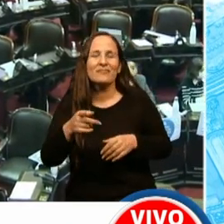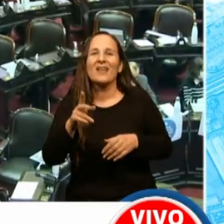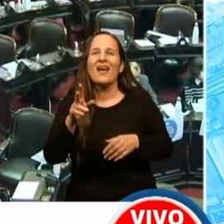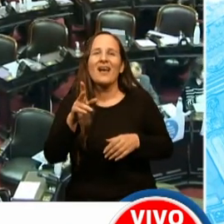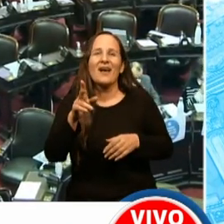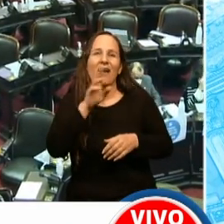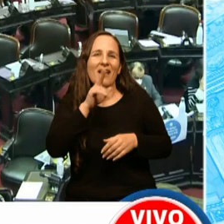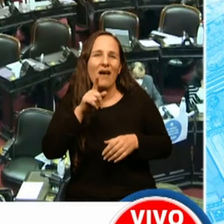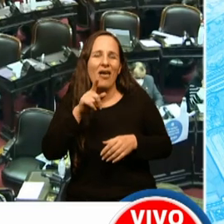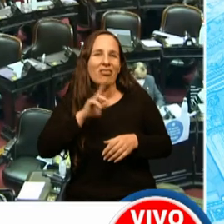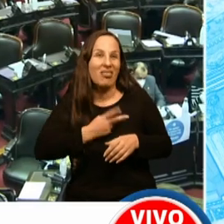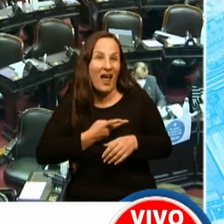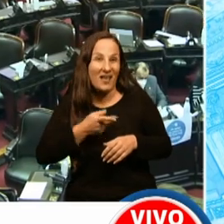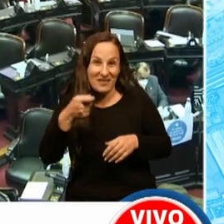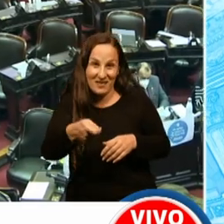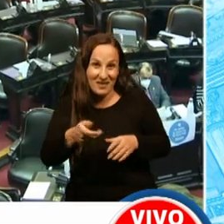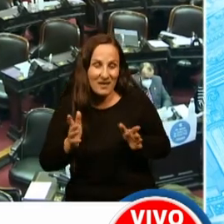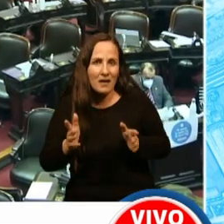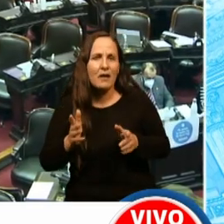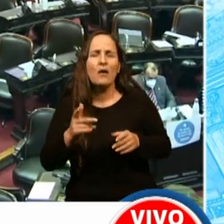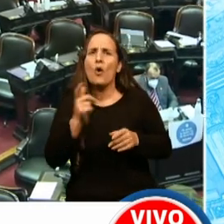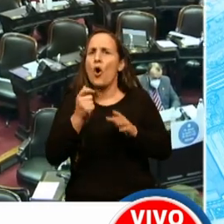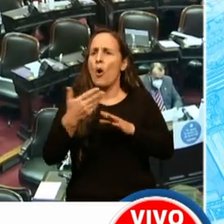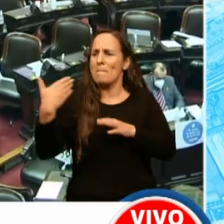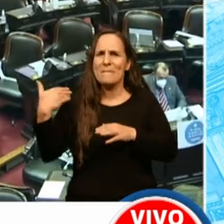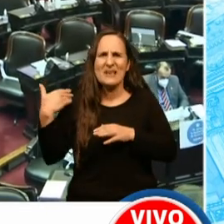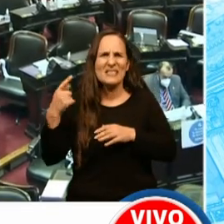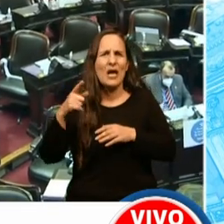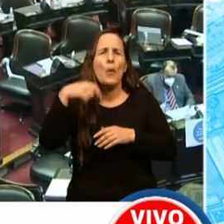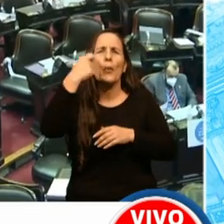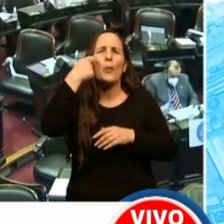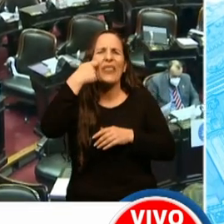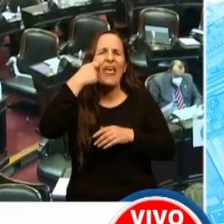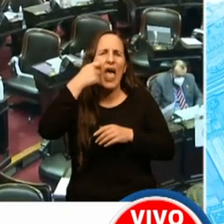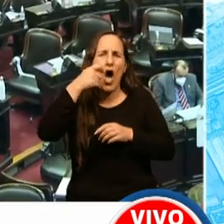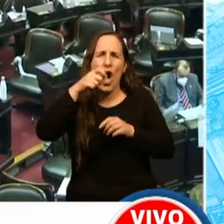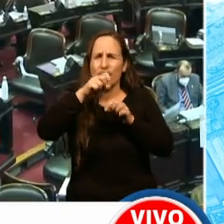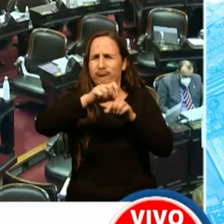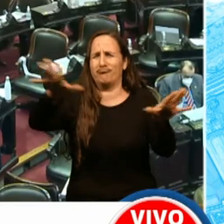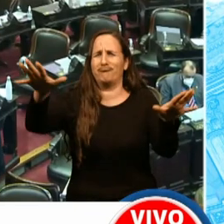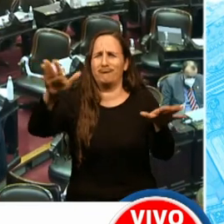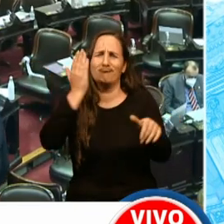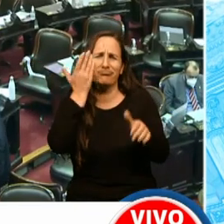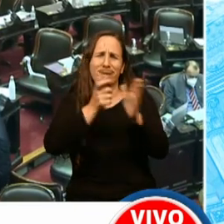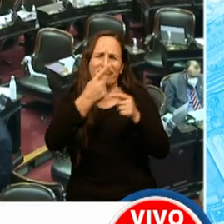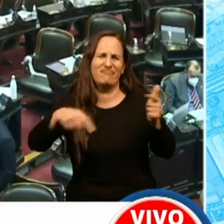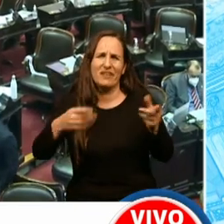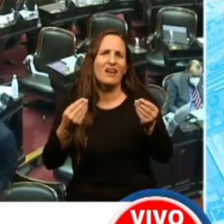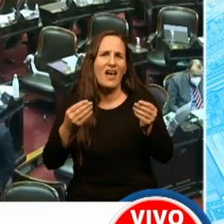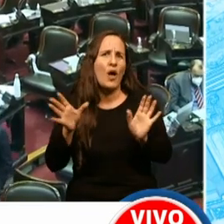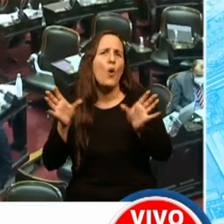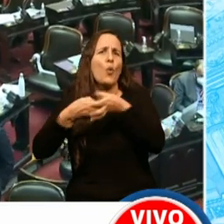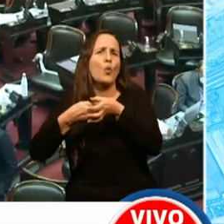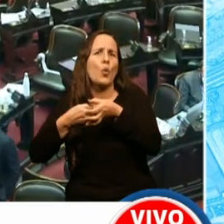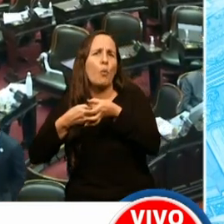trans o lo vimos hace unos meses de atrás en un vídeo que se viralizó en todas las redes sociales donde un grupo